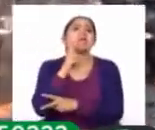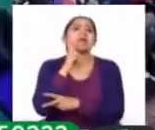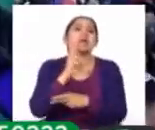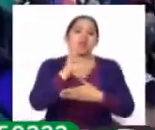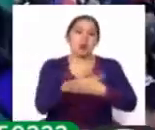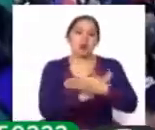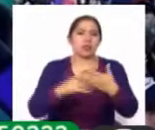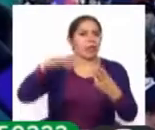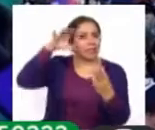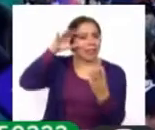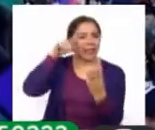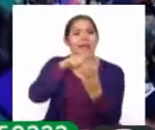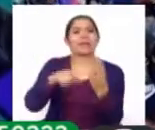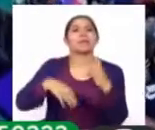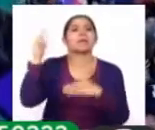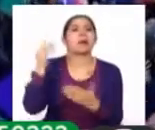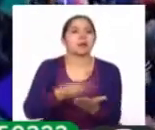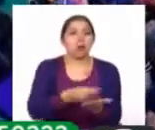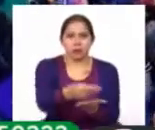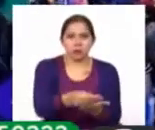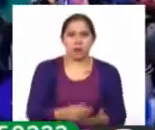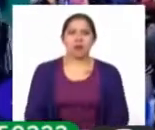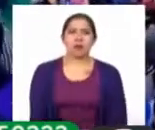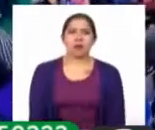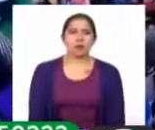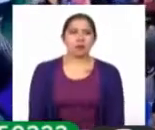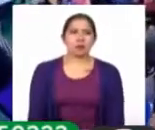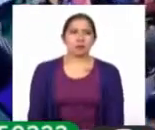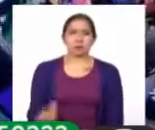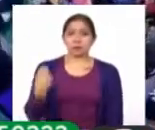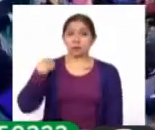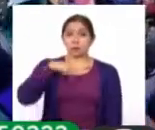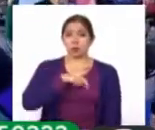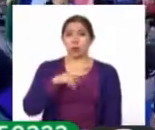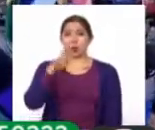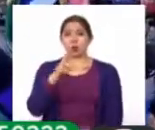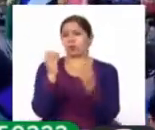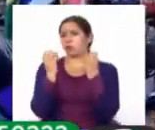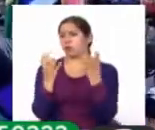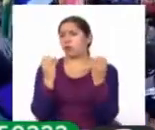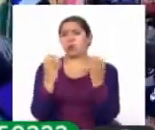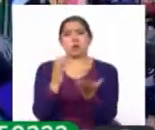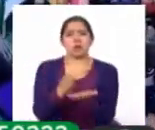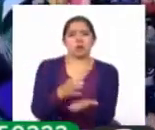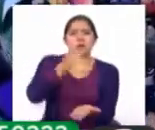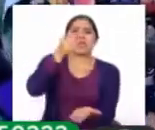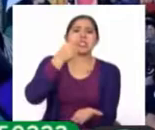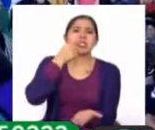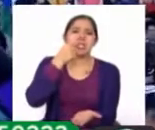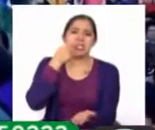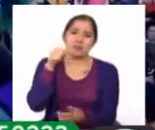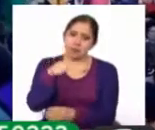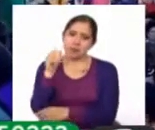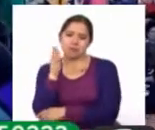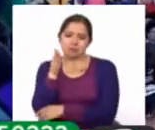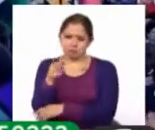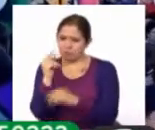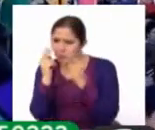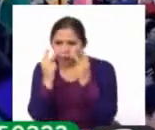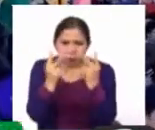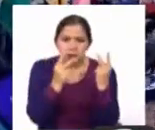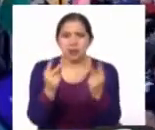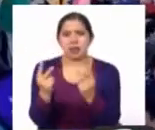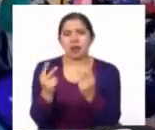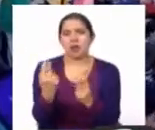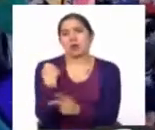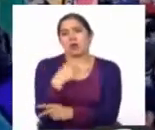Tarija. Nosotros somos un gran consumidor de vidrios y por eso estamos aquí, y creo que estamos también dando